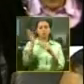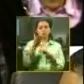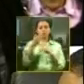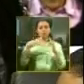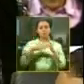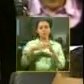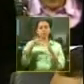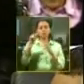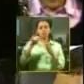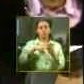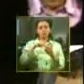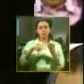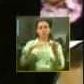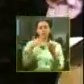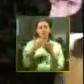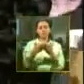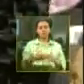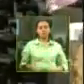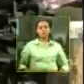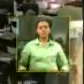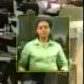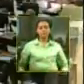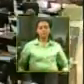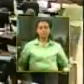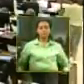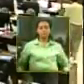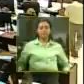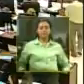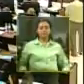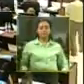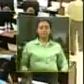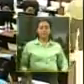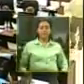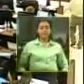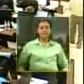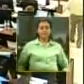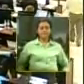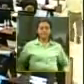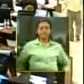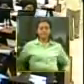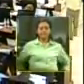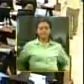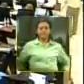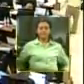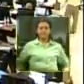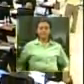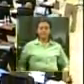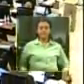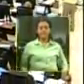paz y de la no violencia. Gracias. Gracias. Asambleísta Andrés Pavón.